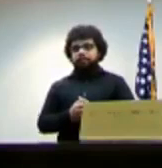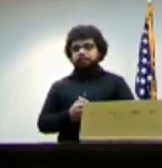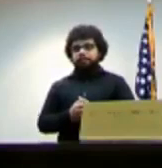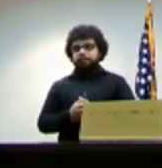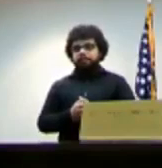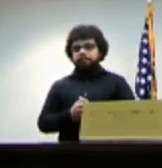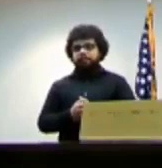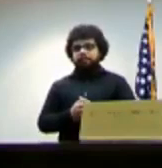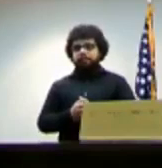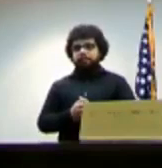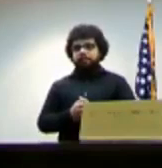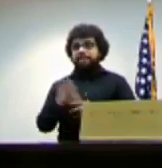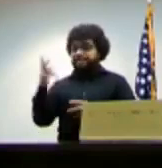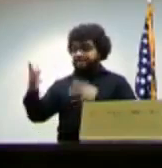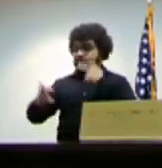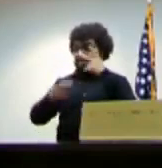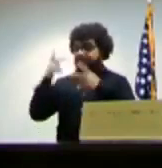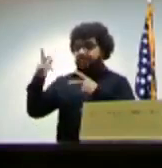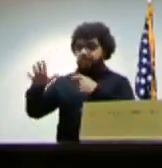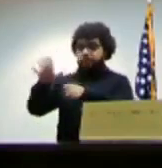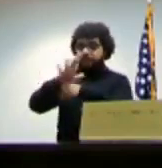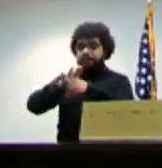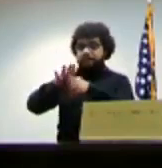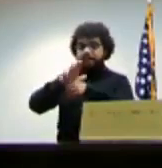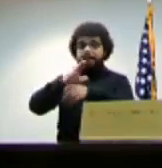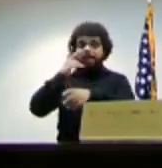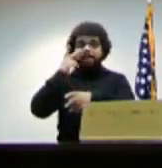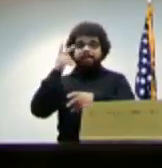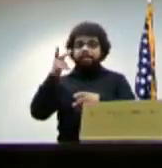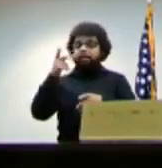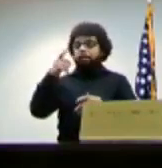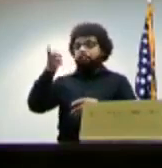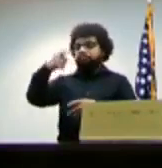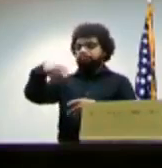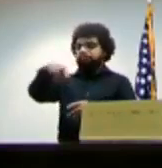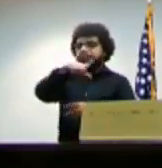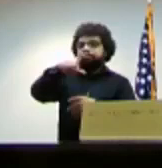visitamos el área y observamos la condición de las estructuras